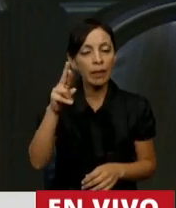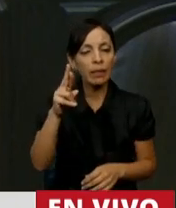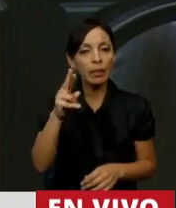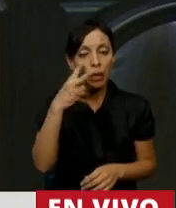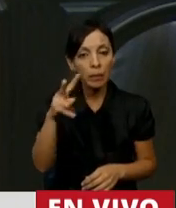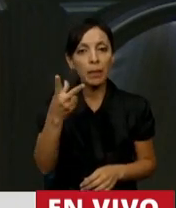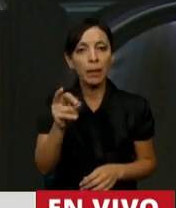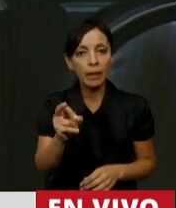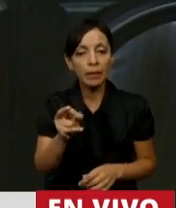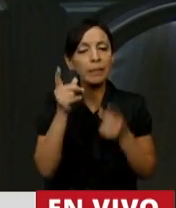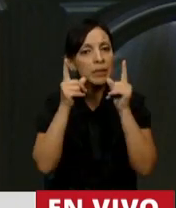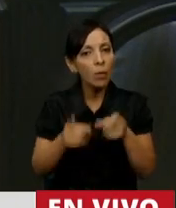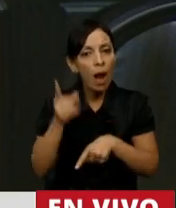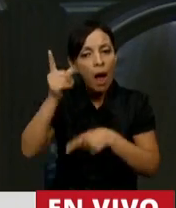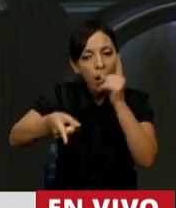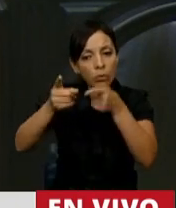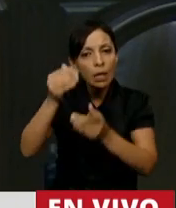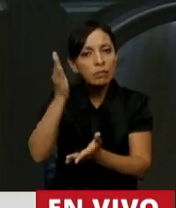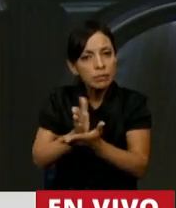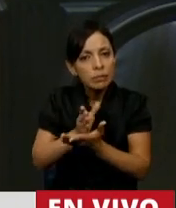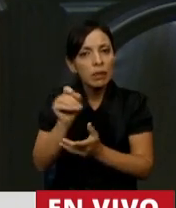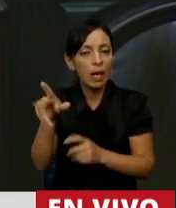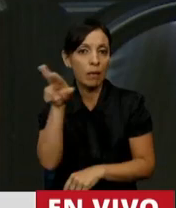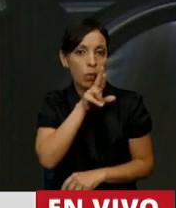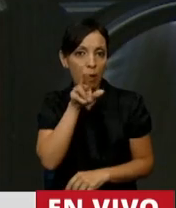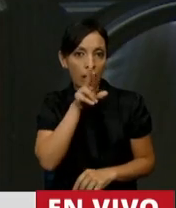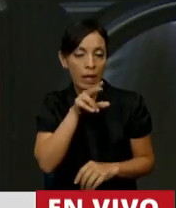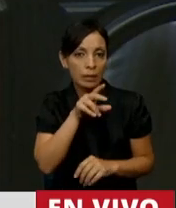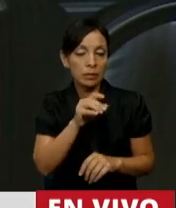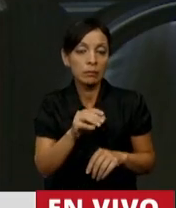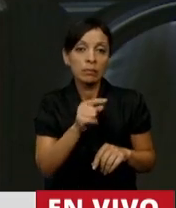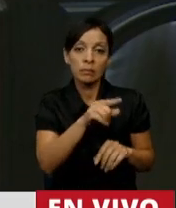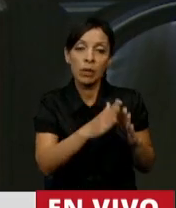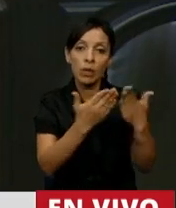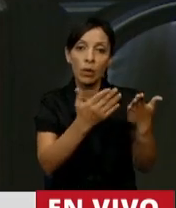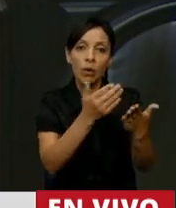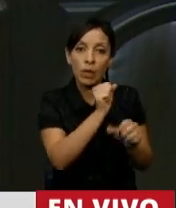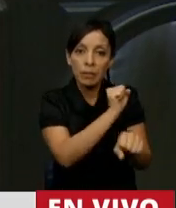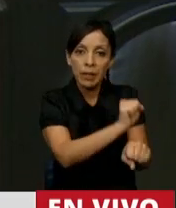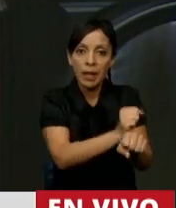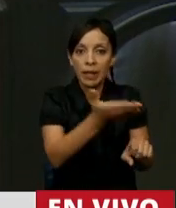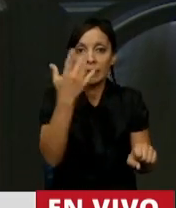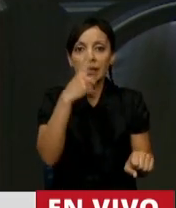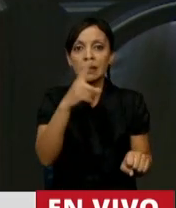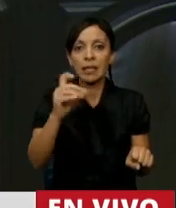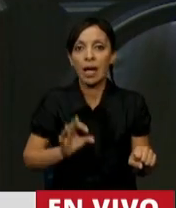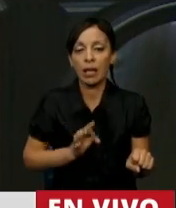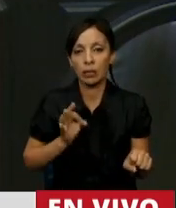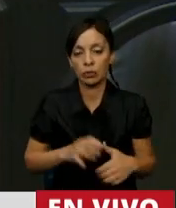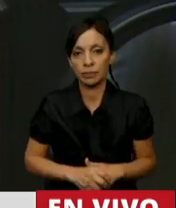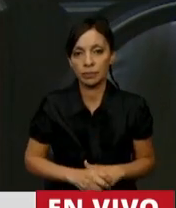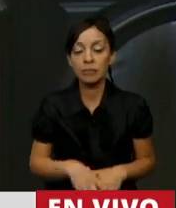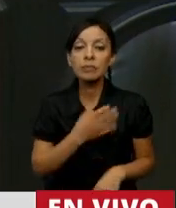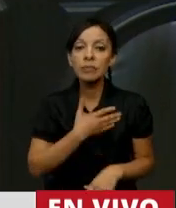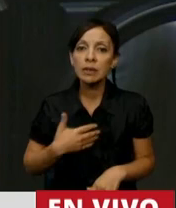sigue criminalizando a las mujeres utilizando un código penal de hace 100 años presidente yo